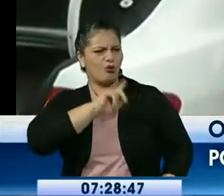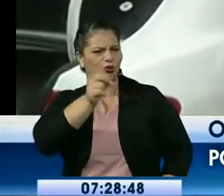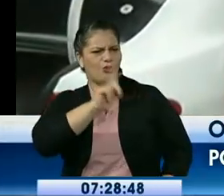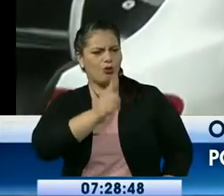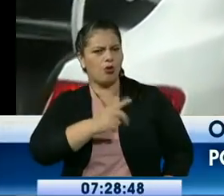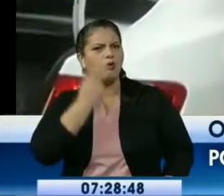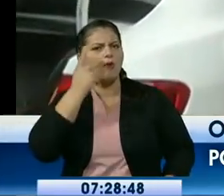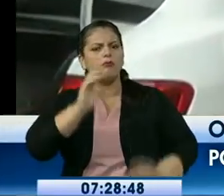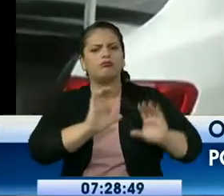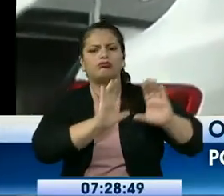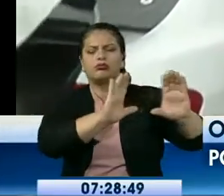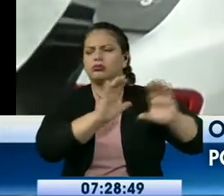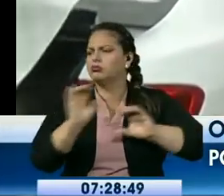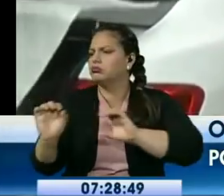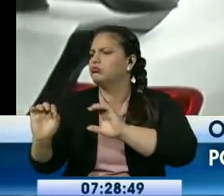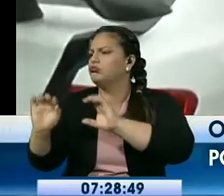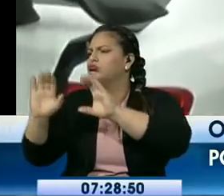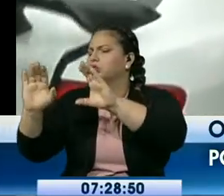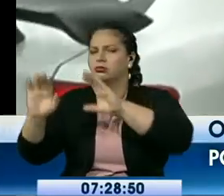¿Esto es malla?